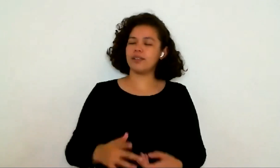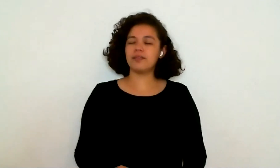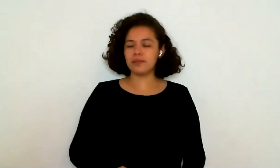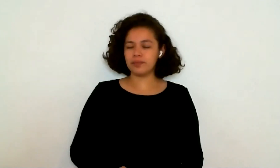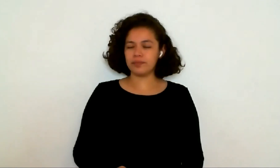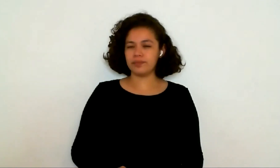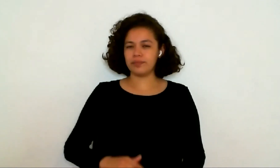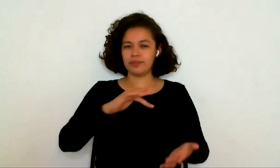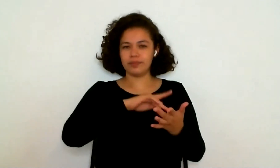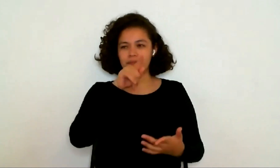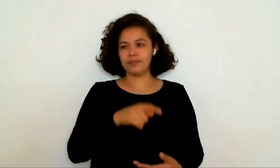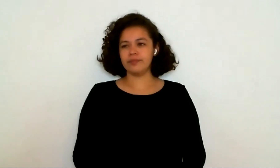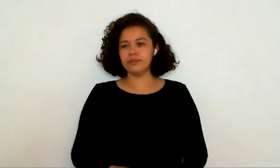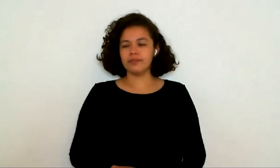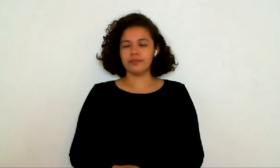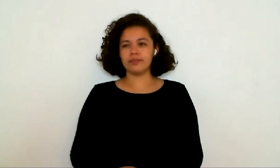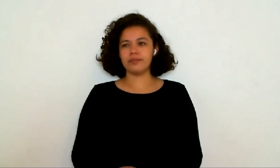Muchas gracias a ti.